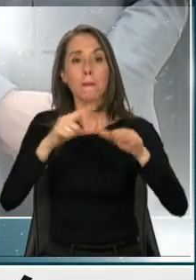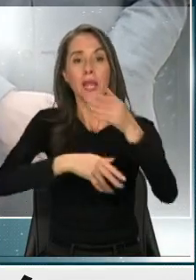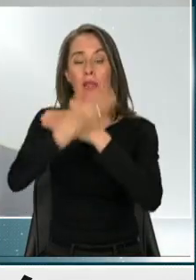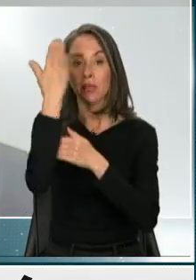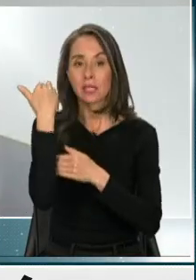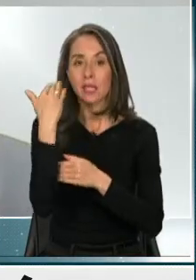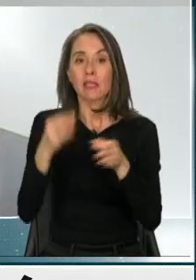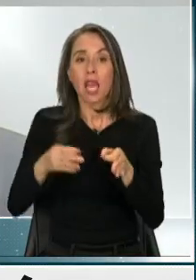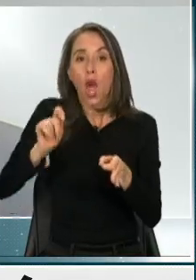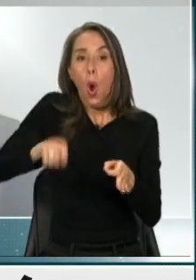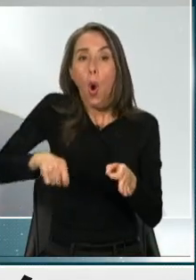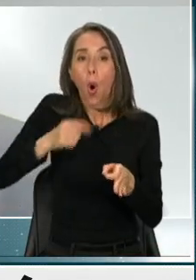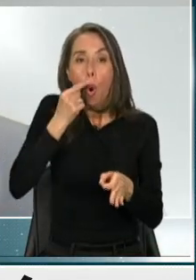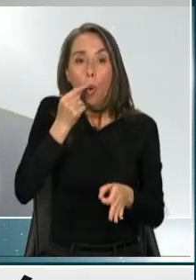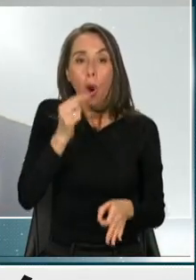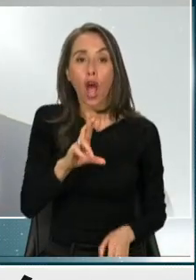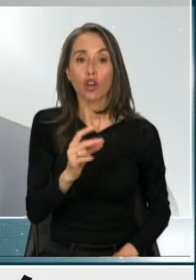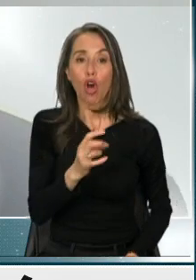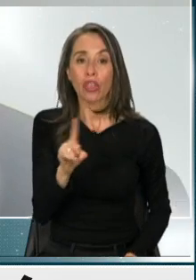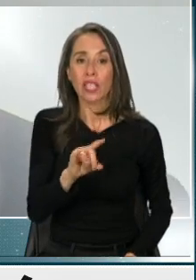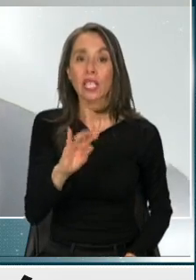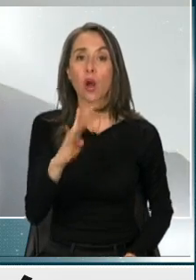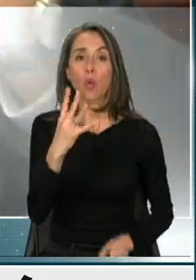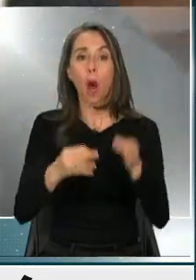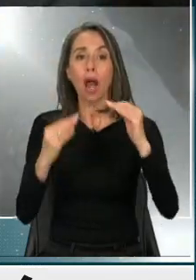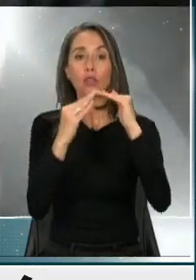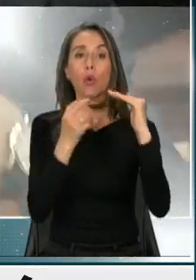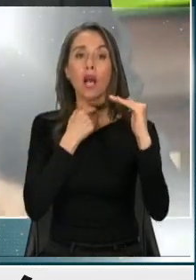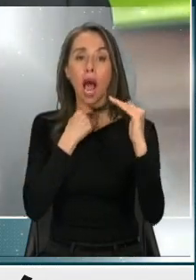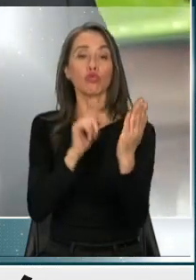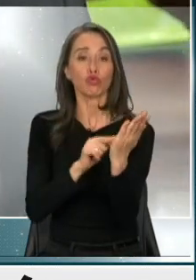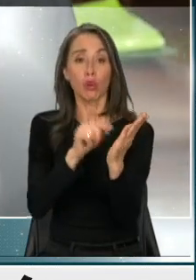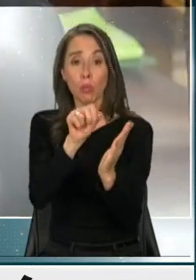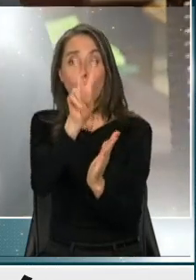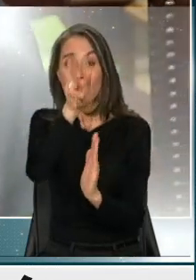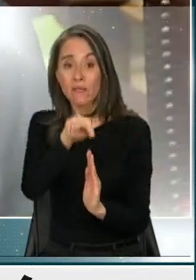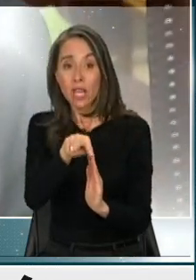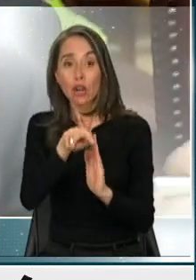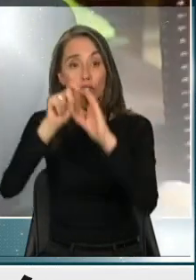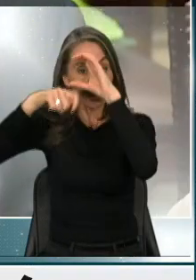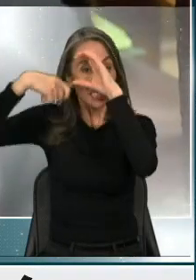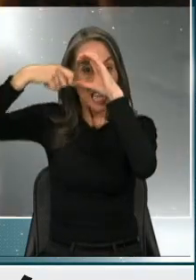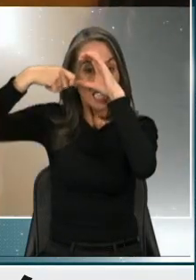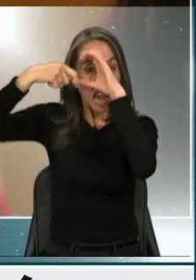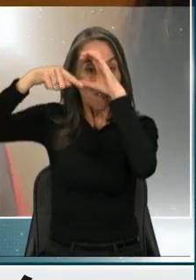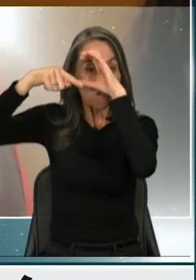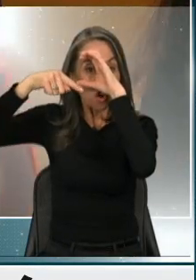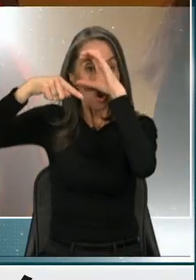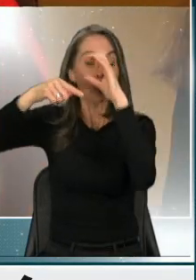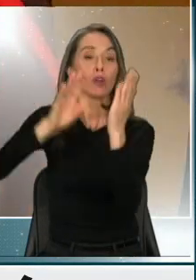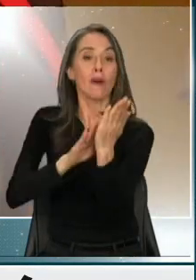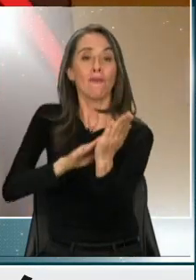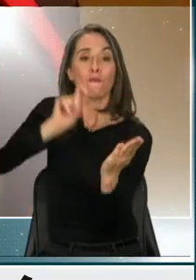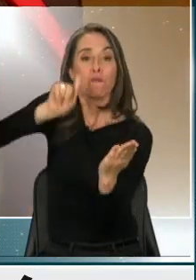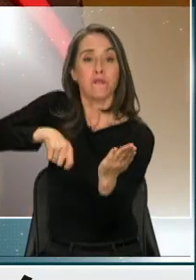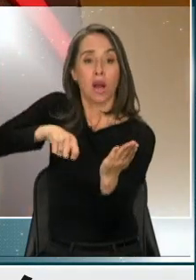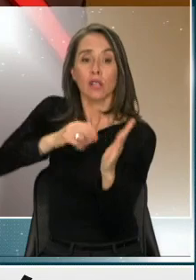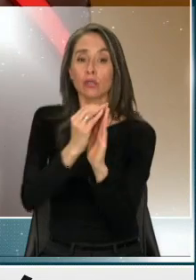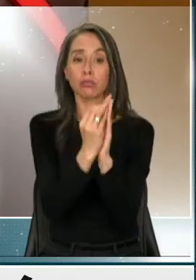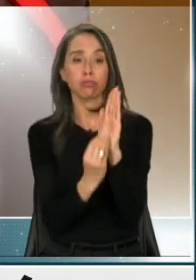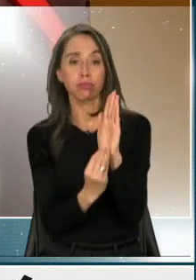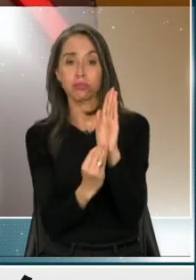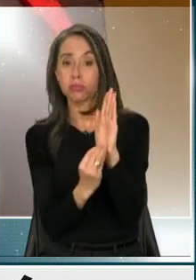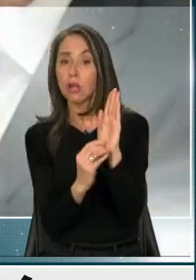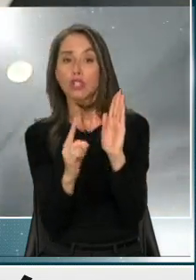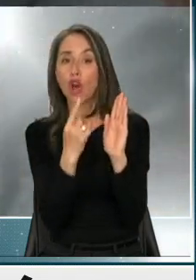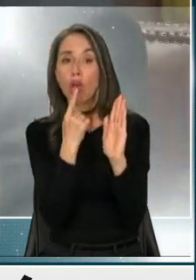por el juez guillermo rodríguez del cuarto juzgado garantía está disponible porque está gravada y en esa resolución no hay ninguna referencia